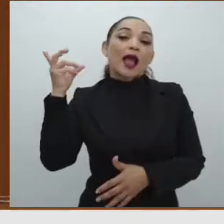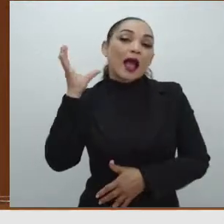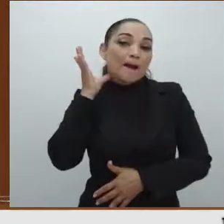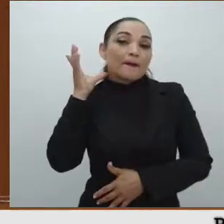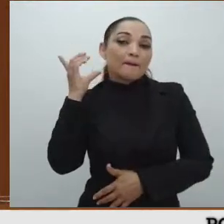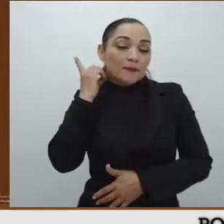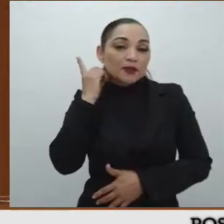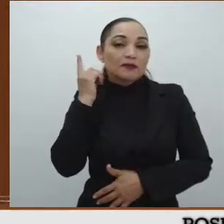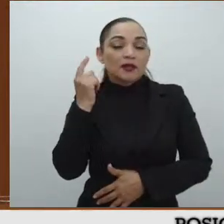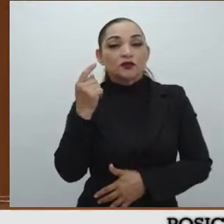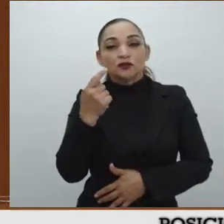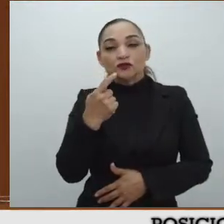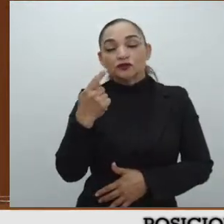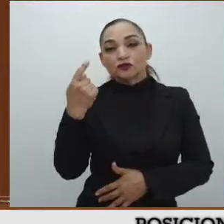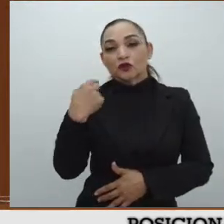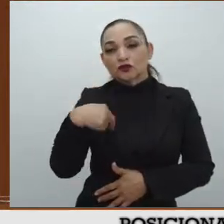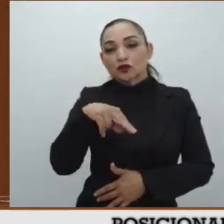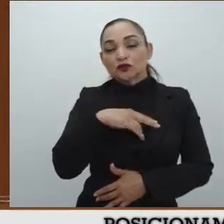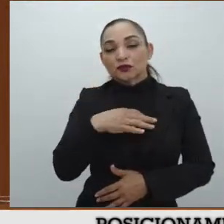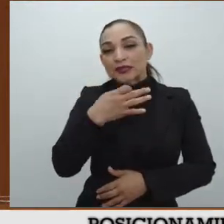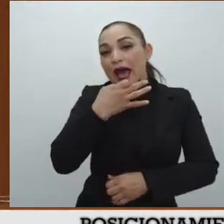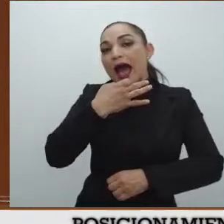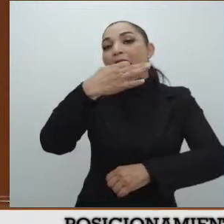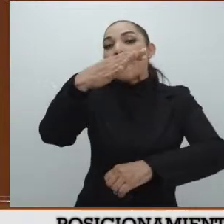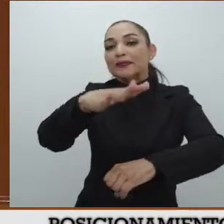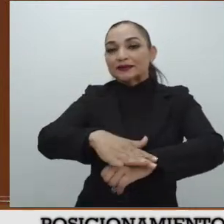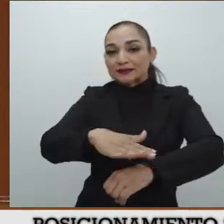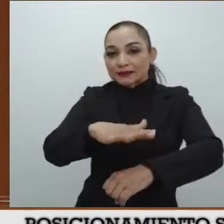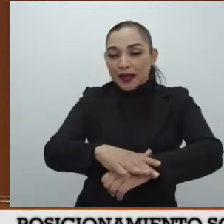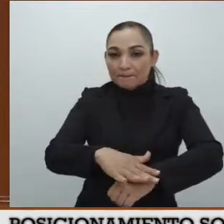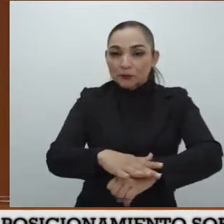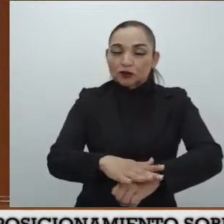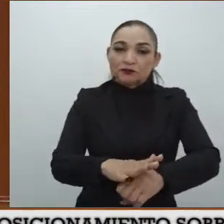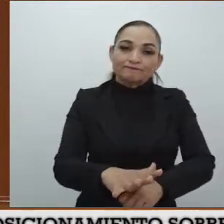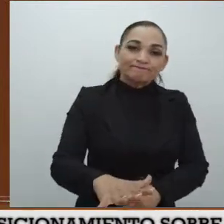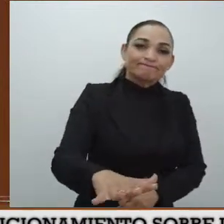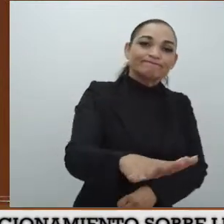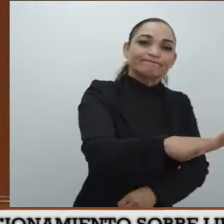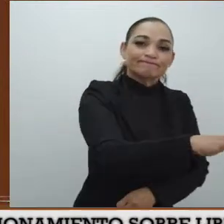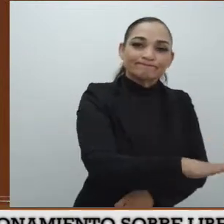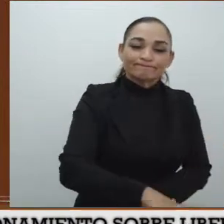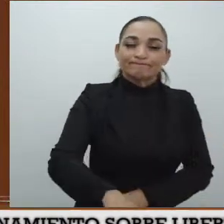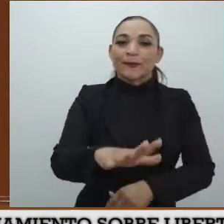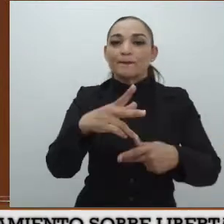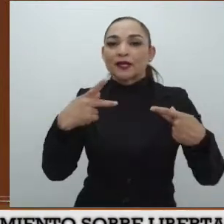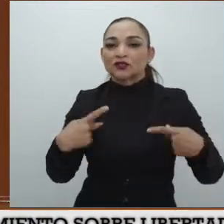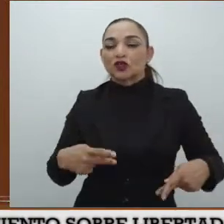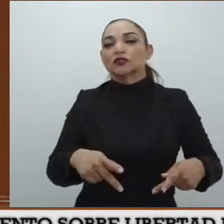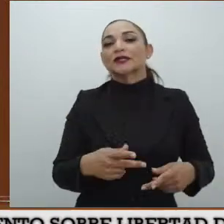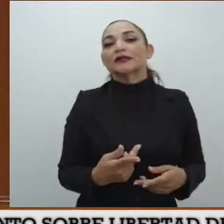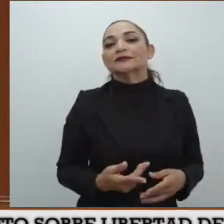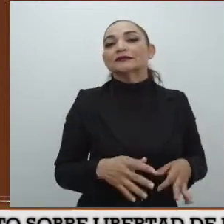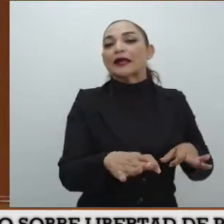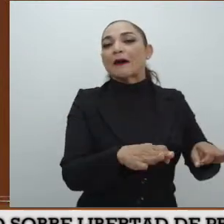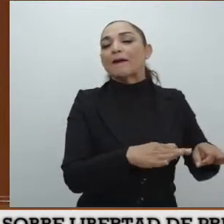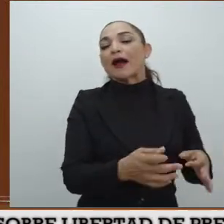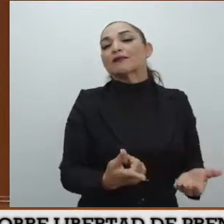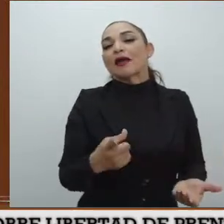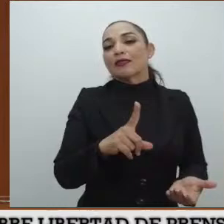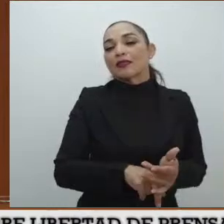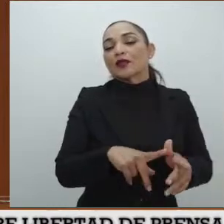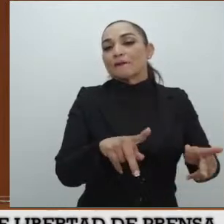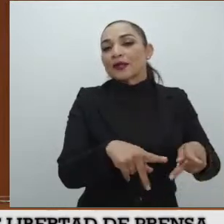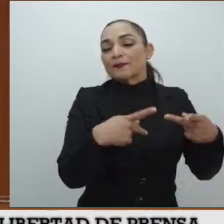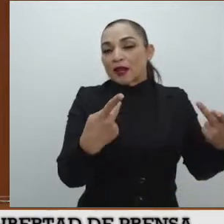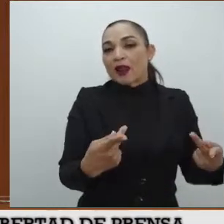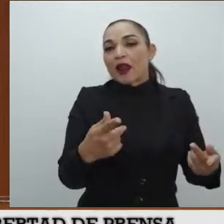les hacemos saber a todo el gremio periodístico que la ley para la protección de